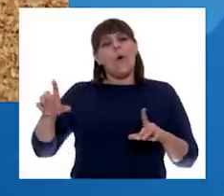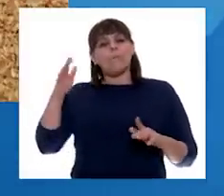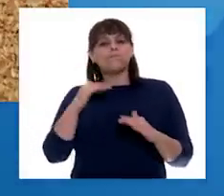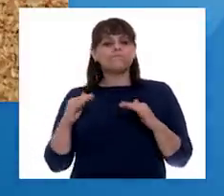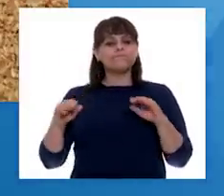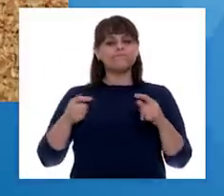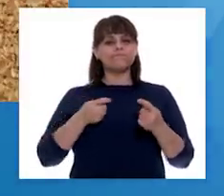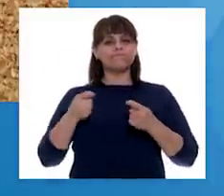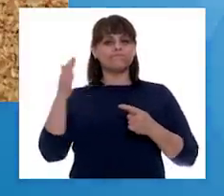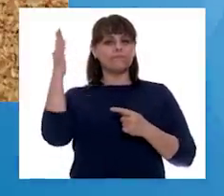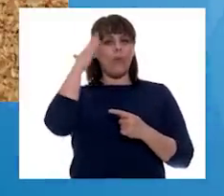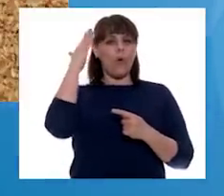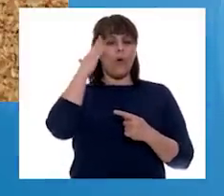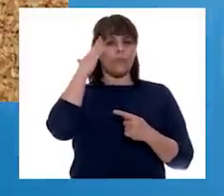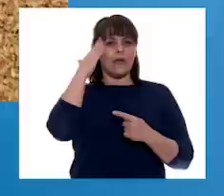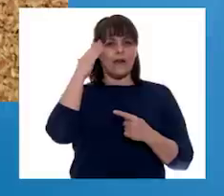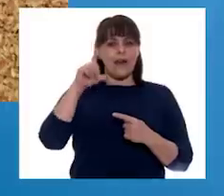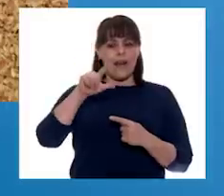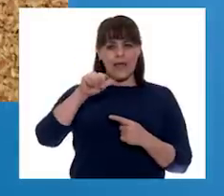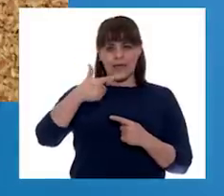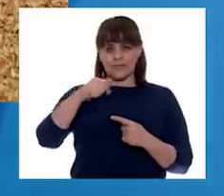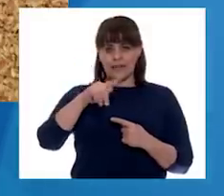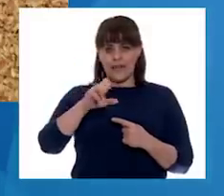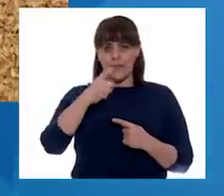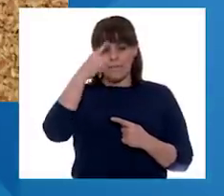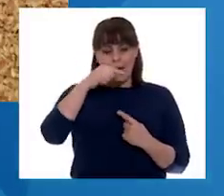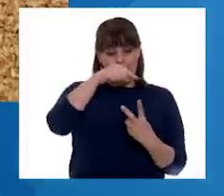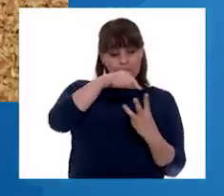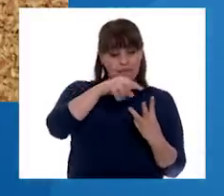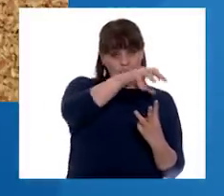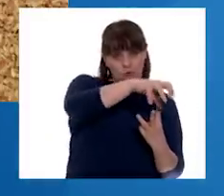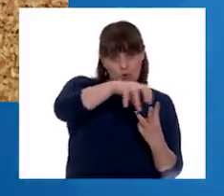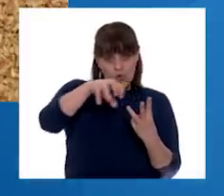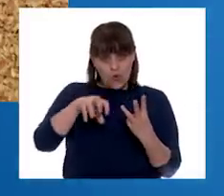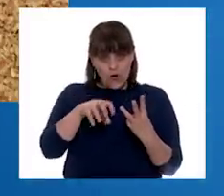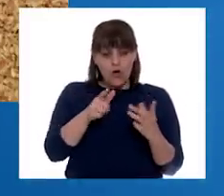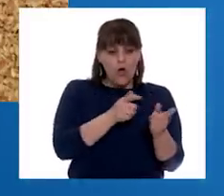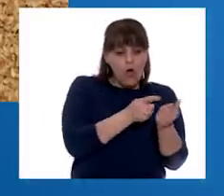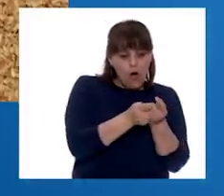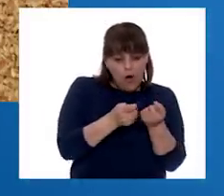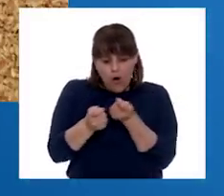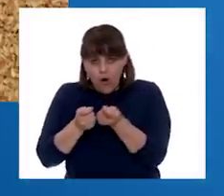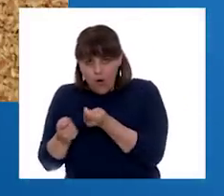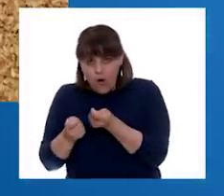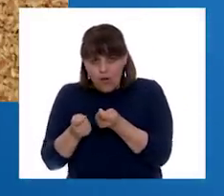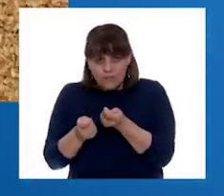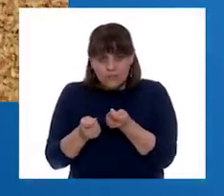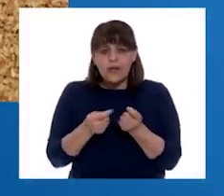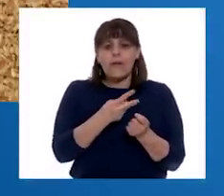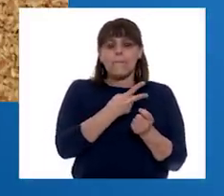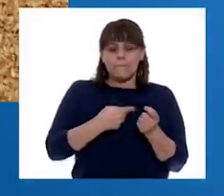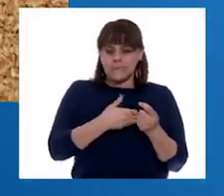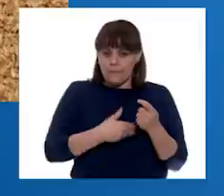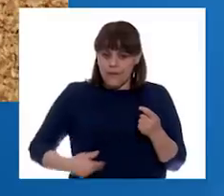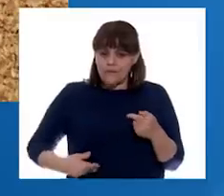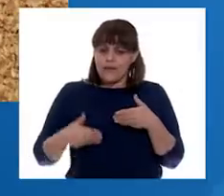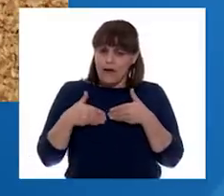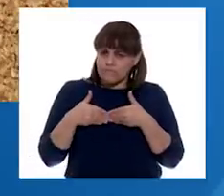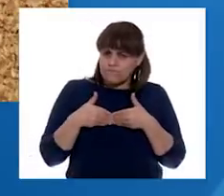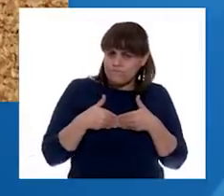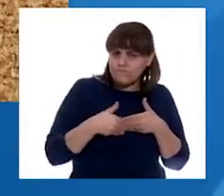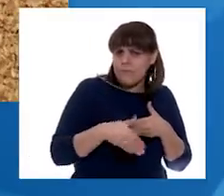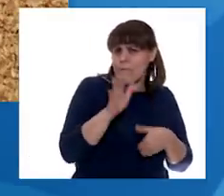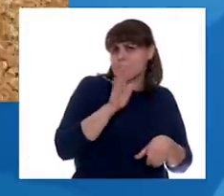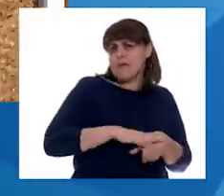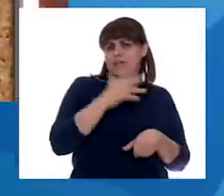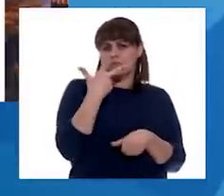Ejecutivo, al Legislativo y al Judicial. Eliminaron la vicepresidencia y extendieron a 8 años el cargo del